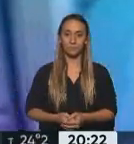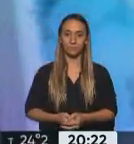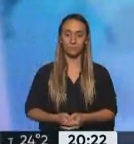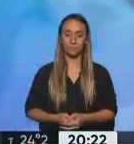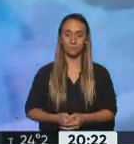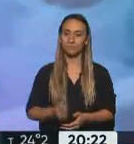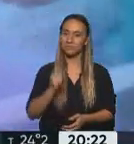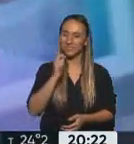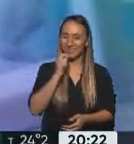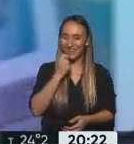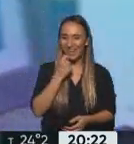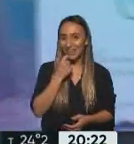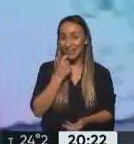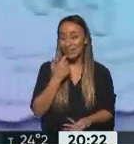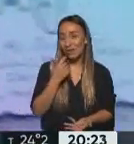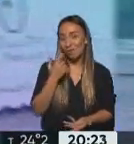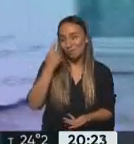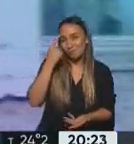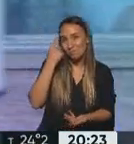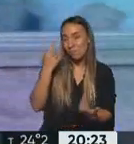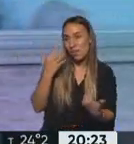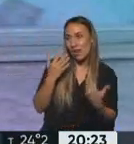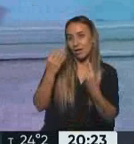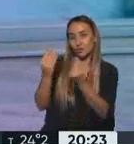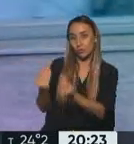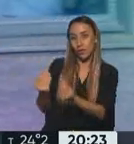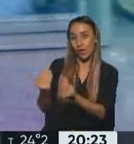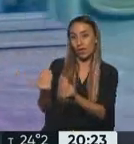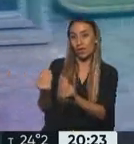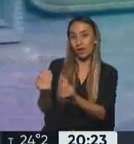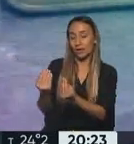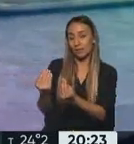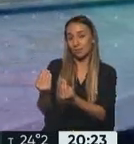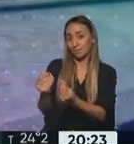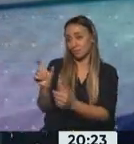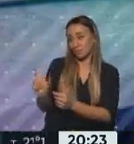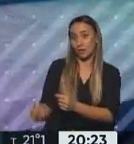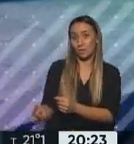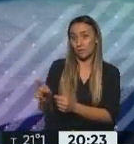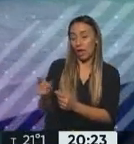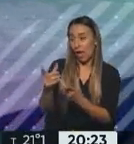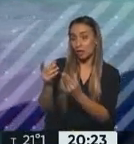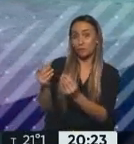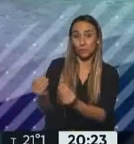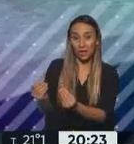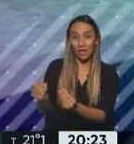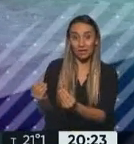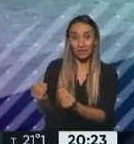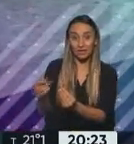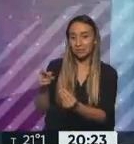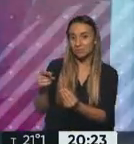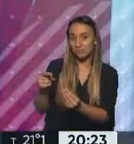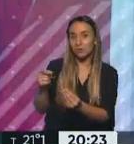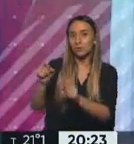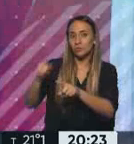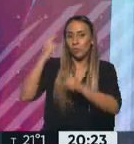Qué lindo podría ser ayudar a alguien que esté en este proceso de cumplir ese